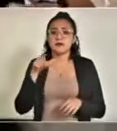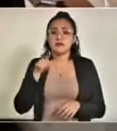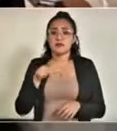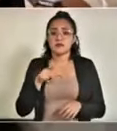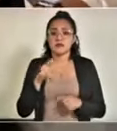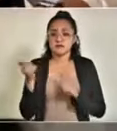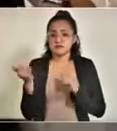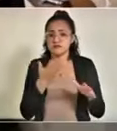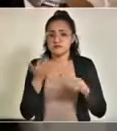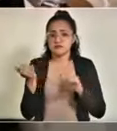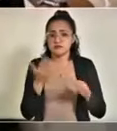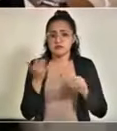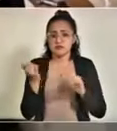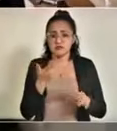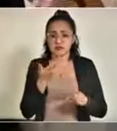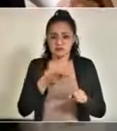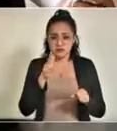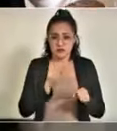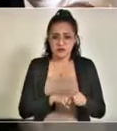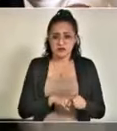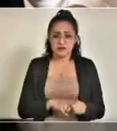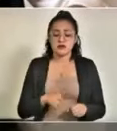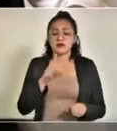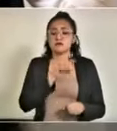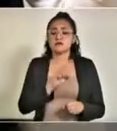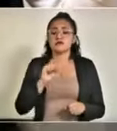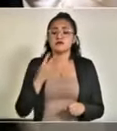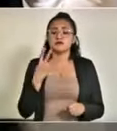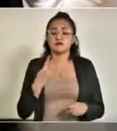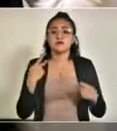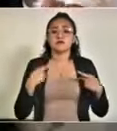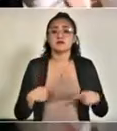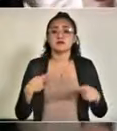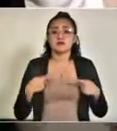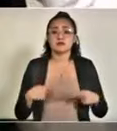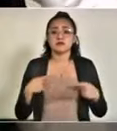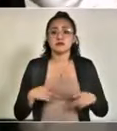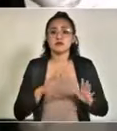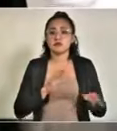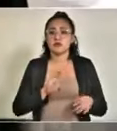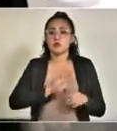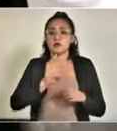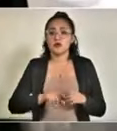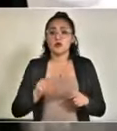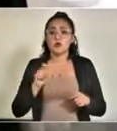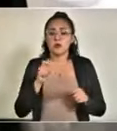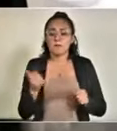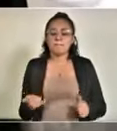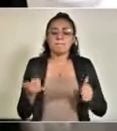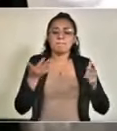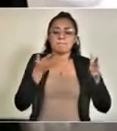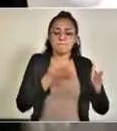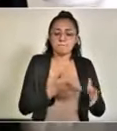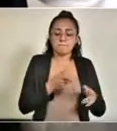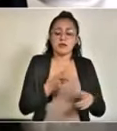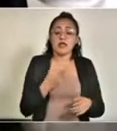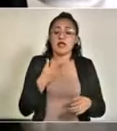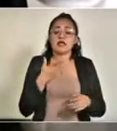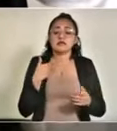1,817 traslados realizados, 164 personas ya habían fallecido cuando arribaron a los